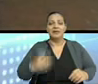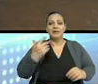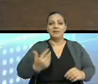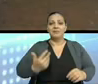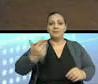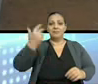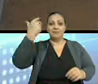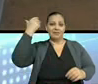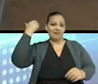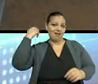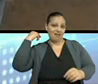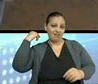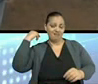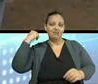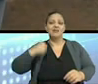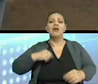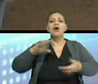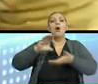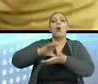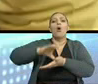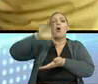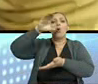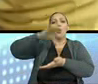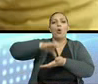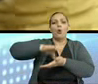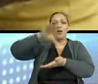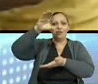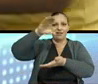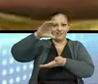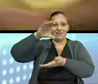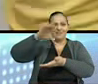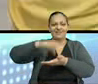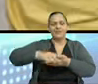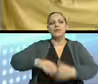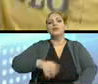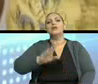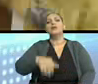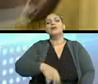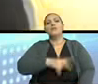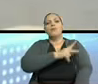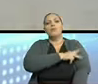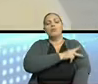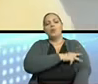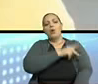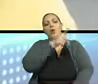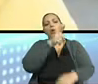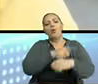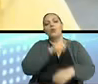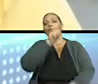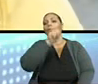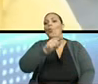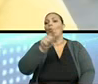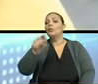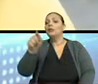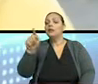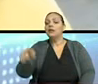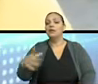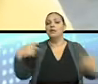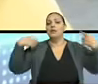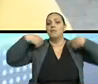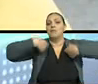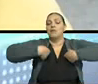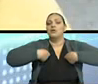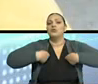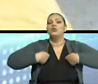obligaba a los chicos que lleven las mochilas, pero transparentes. Claro. Con transparencia, para ver qué llevaban adentro. Igual, ahora hay